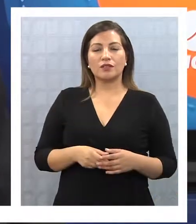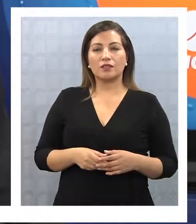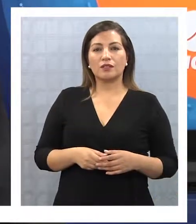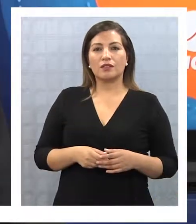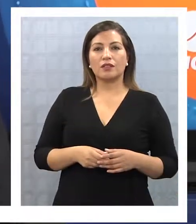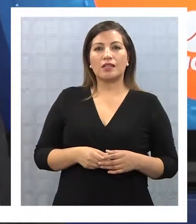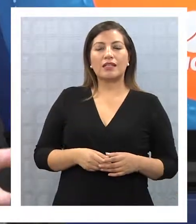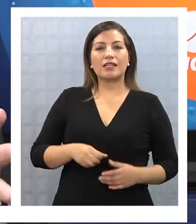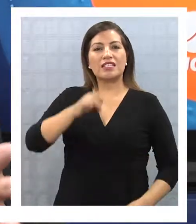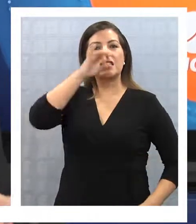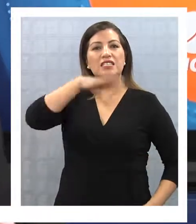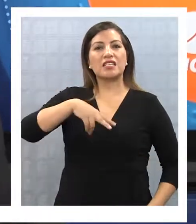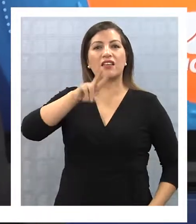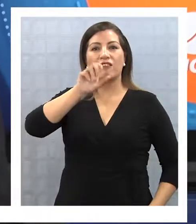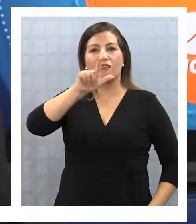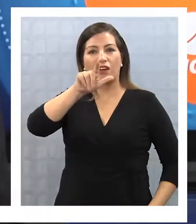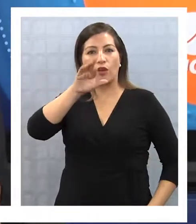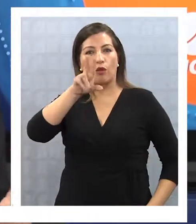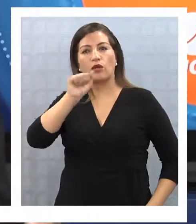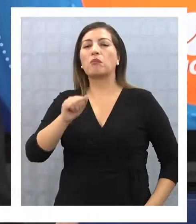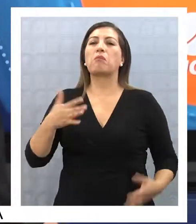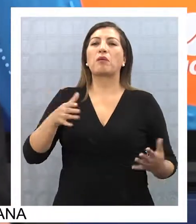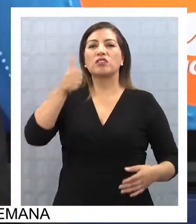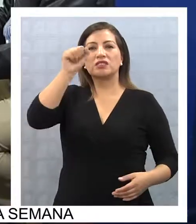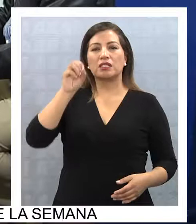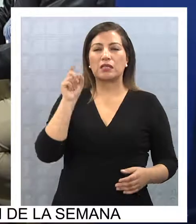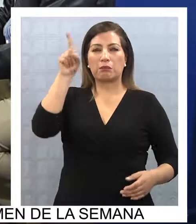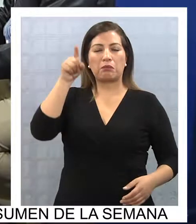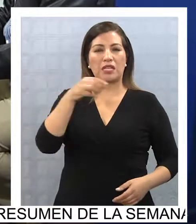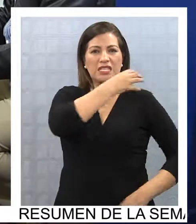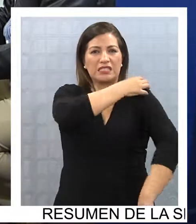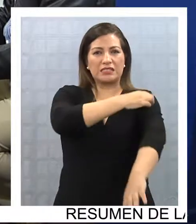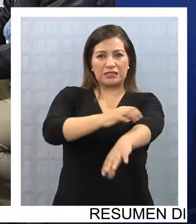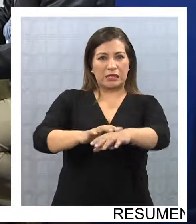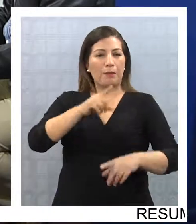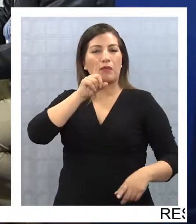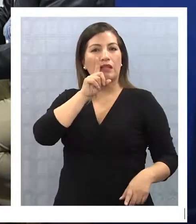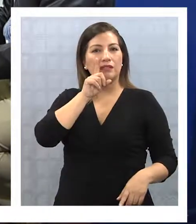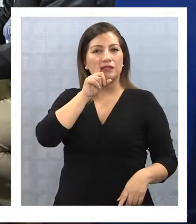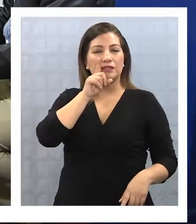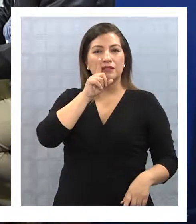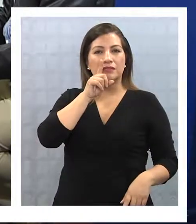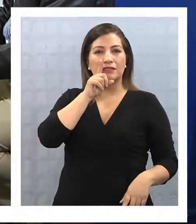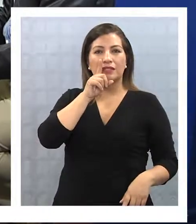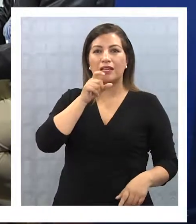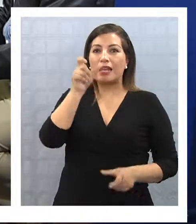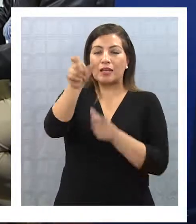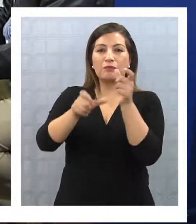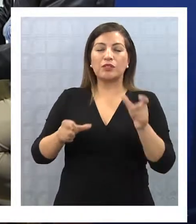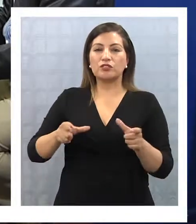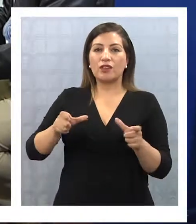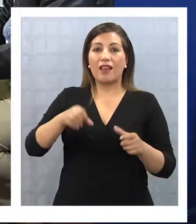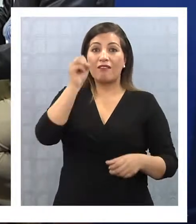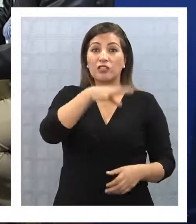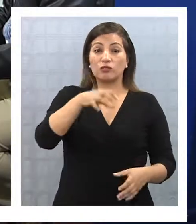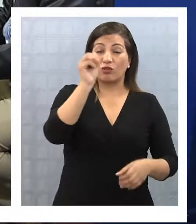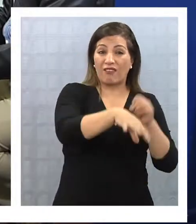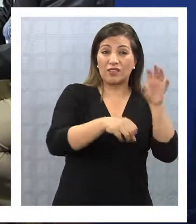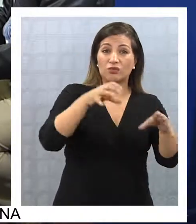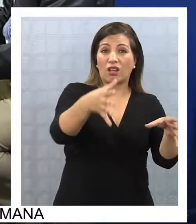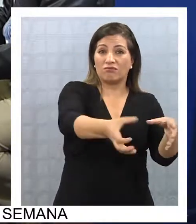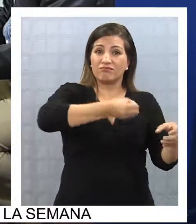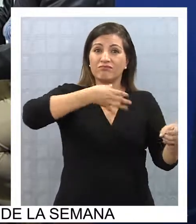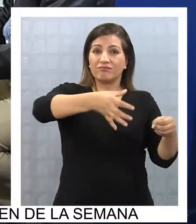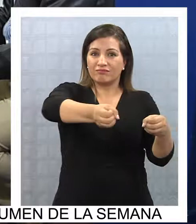construidos junto a Chile Valora de los recicladores de base, que son más de 60.000 en todo Chile, para ser considerados gestores de residuos. Se está avanzando sin prisa, pero